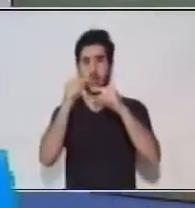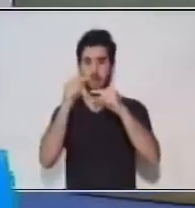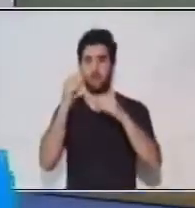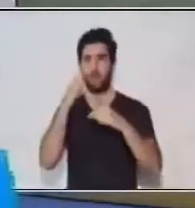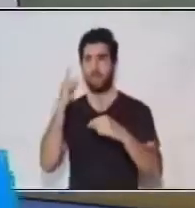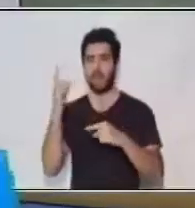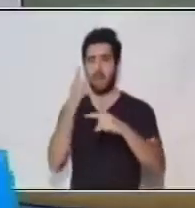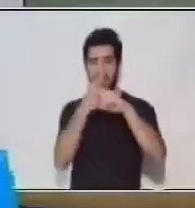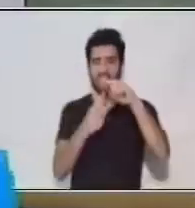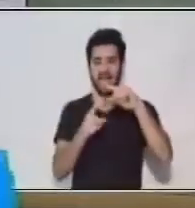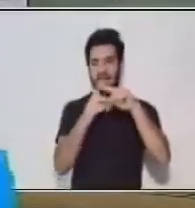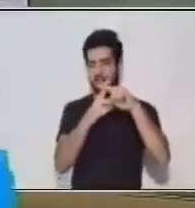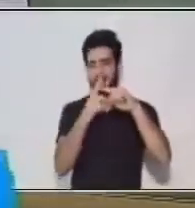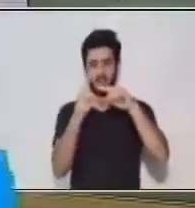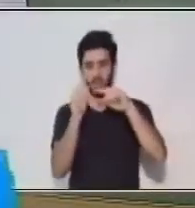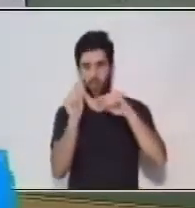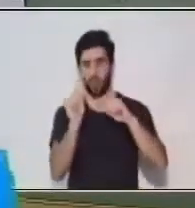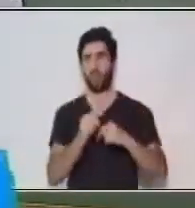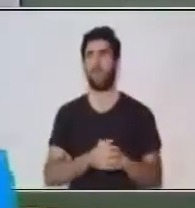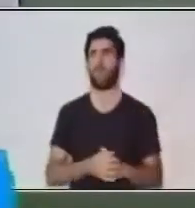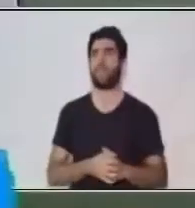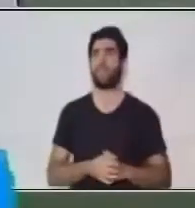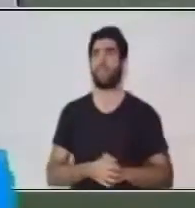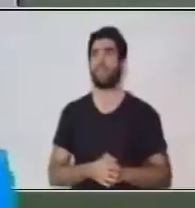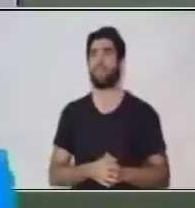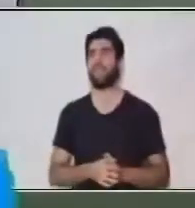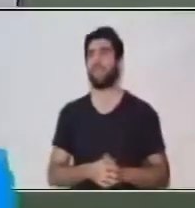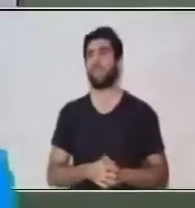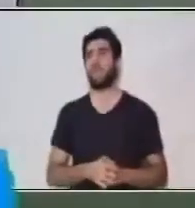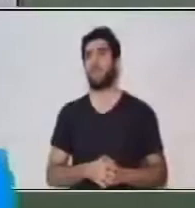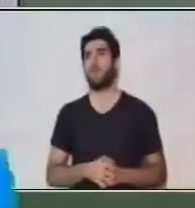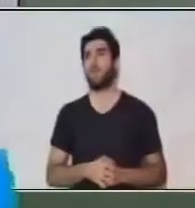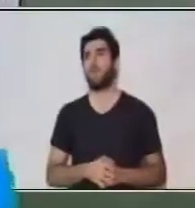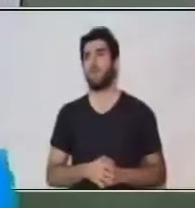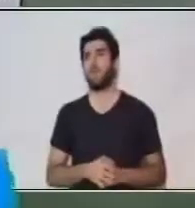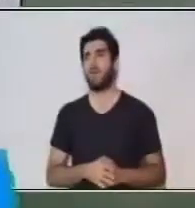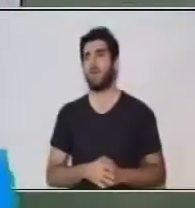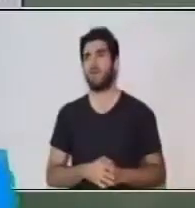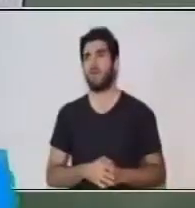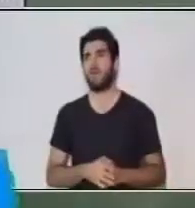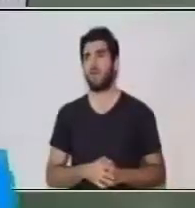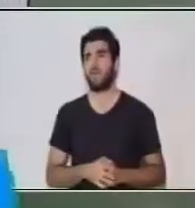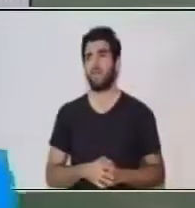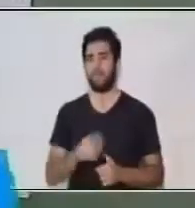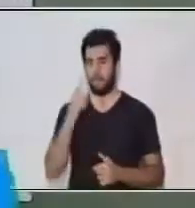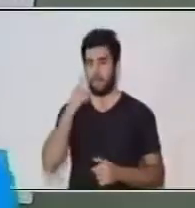mitad, sería aproximadamente acá. Aquí tendríamos